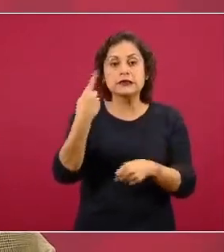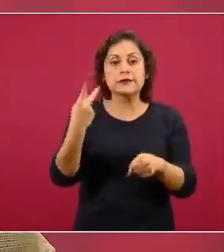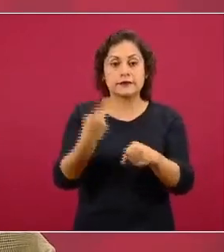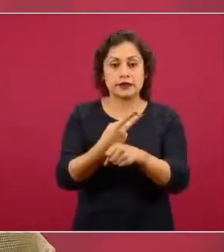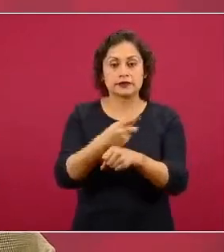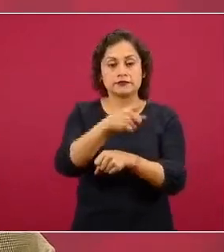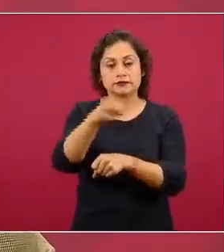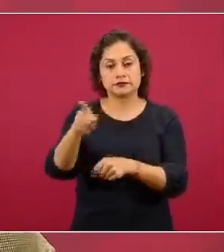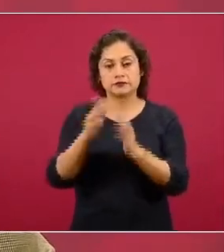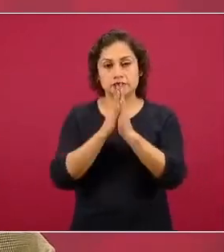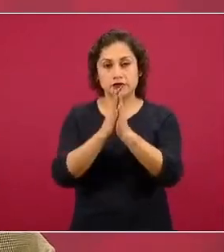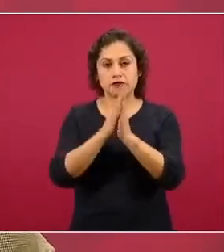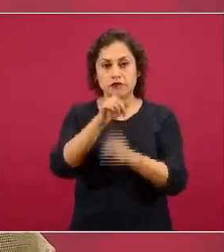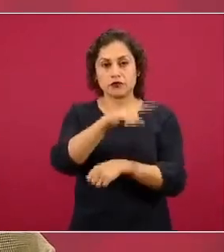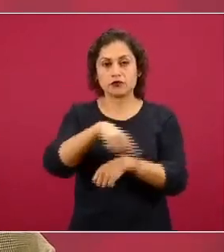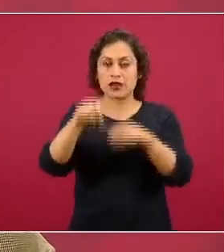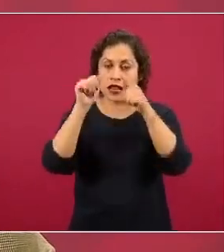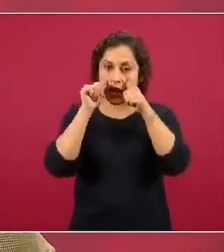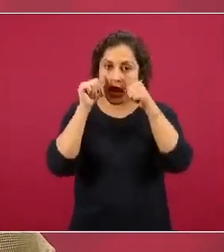las medidas